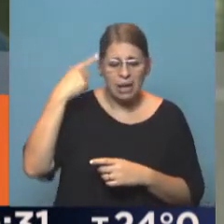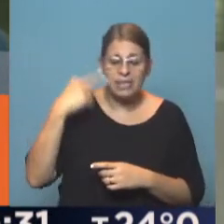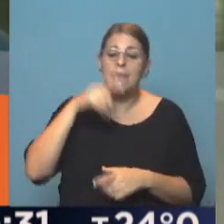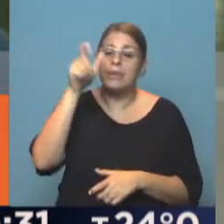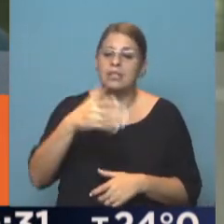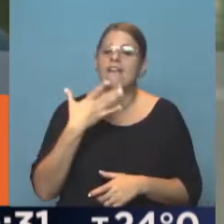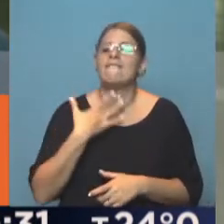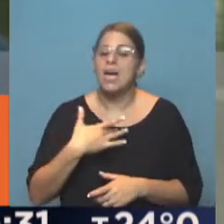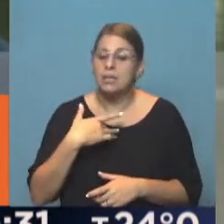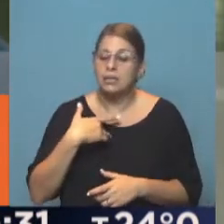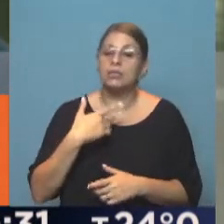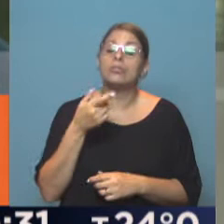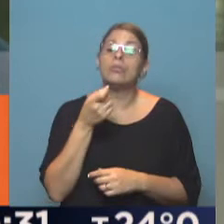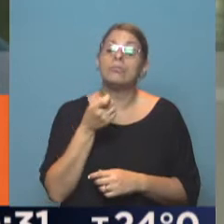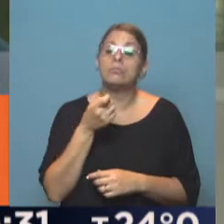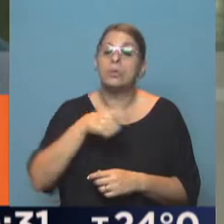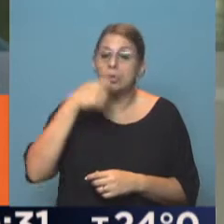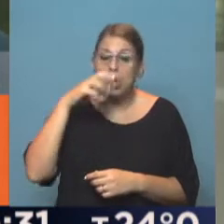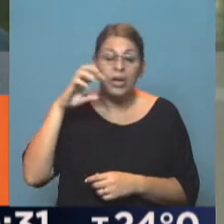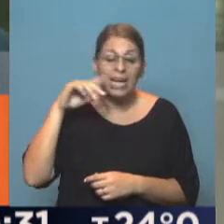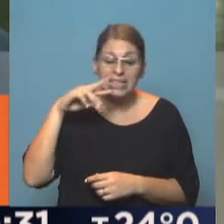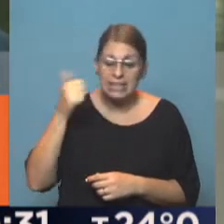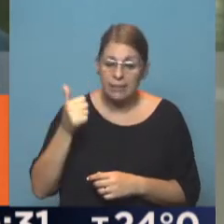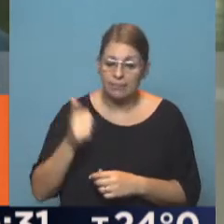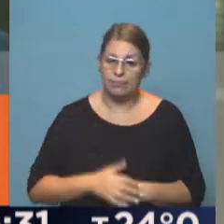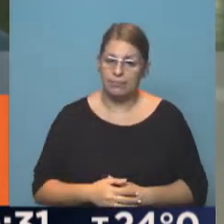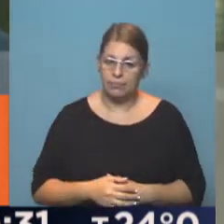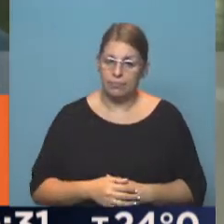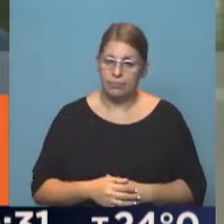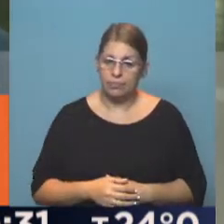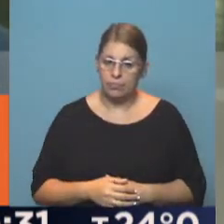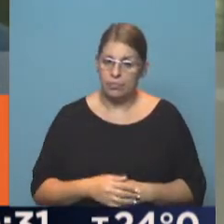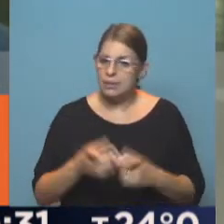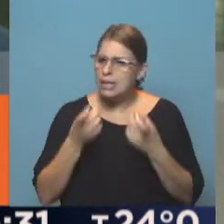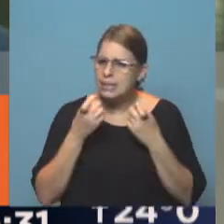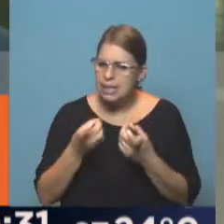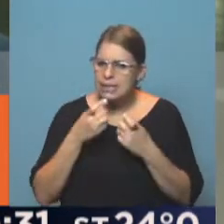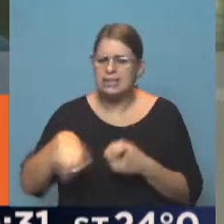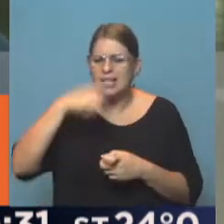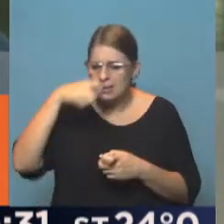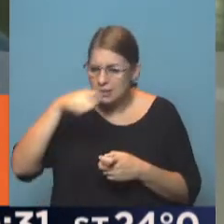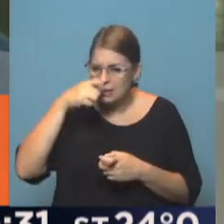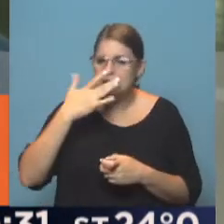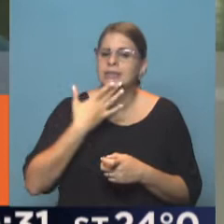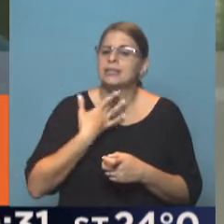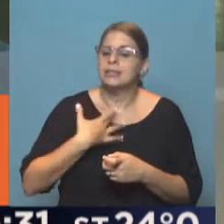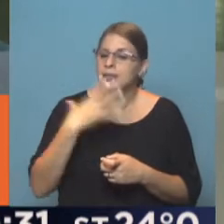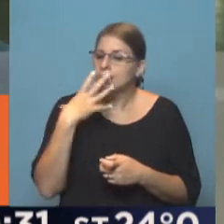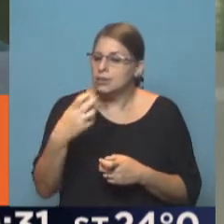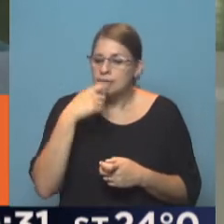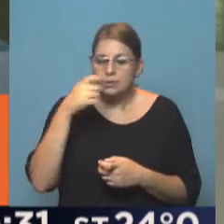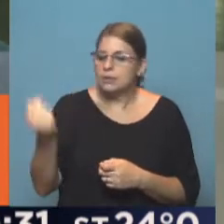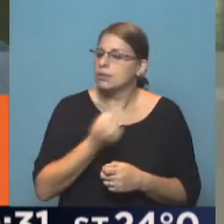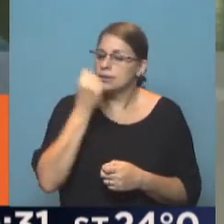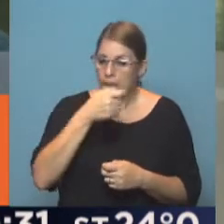adicto en caso de que un paciente sea adicto a la cocaína es que tiene necesidad de consumir tiene deseos de consumir quiere